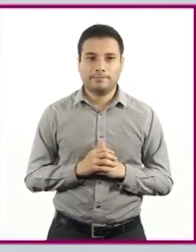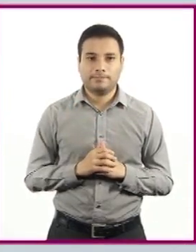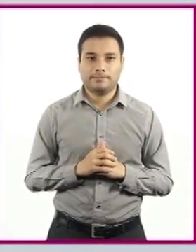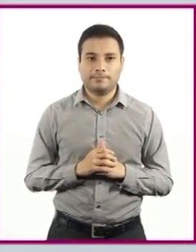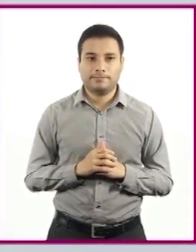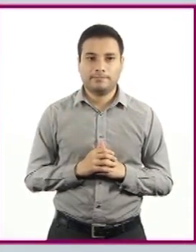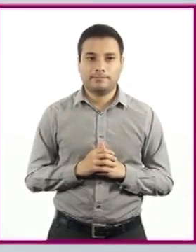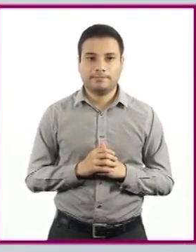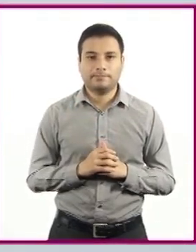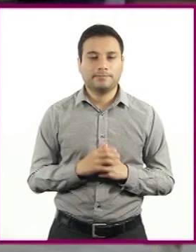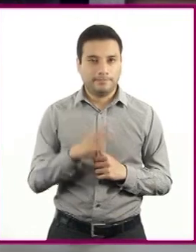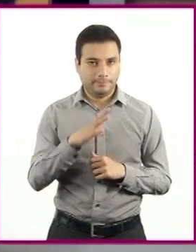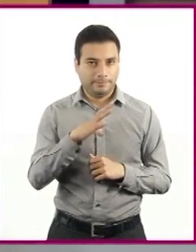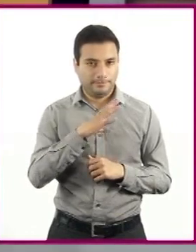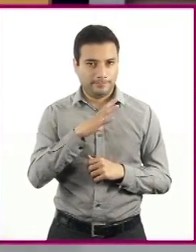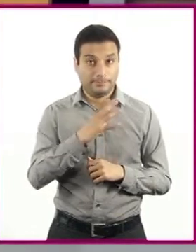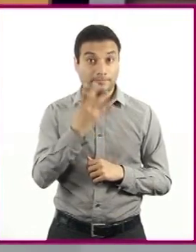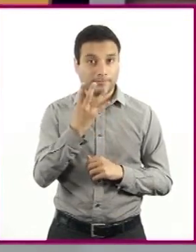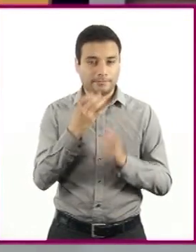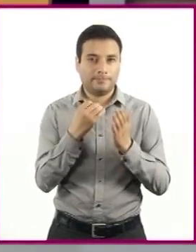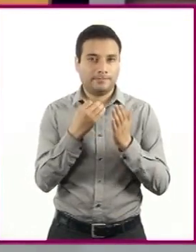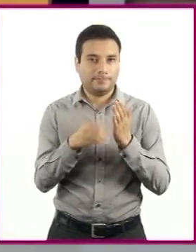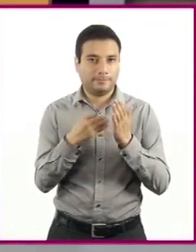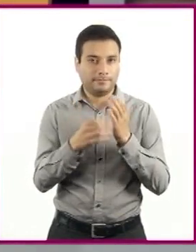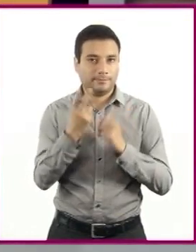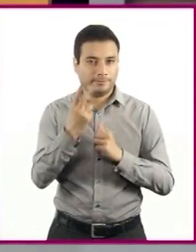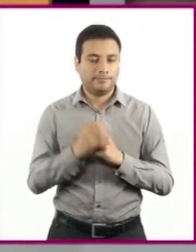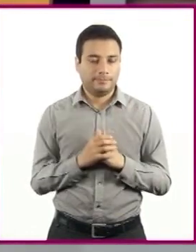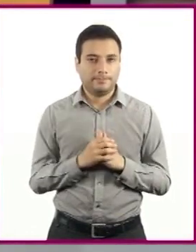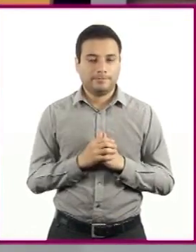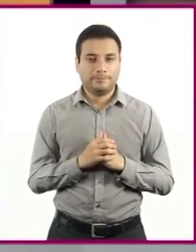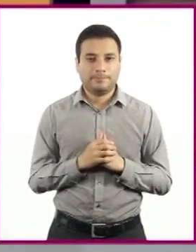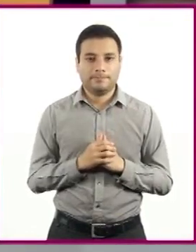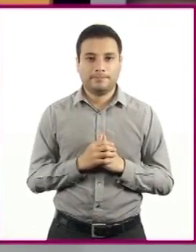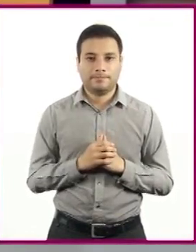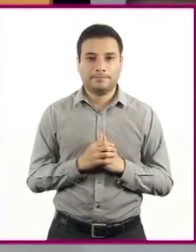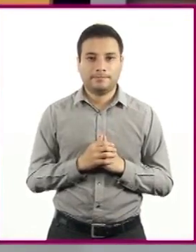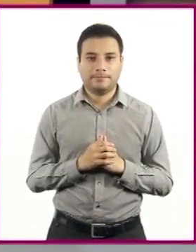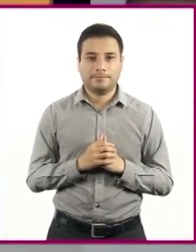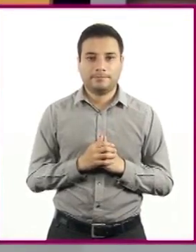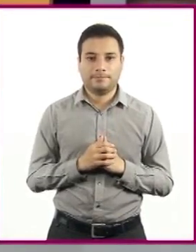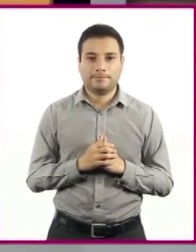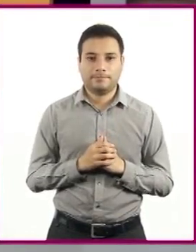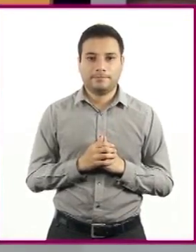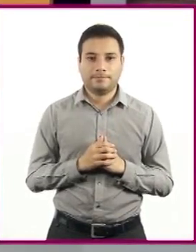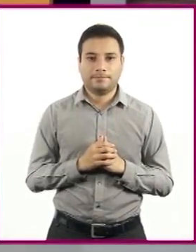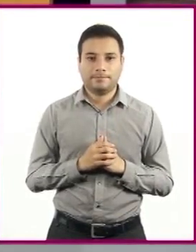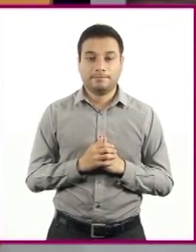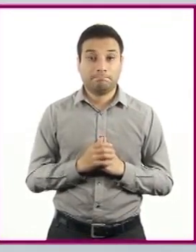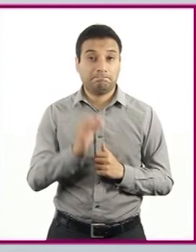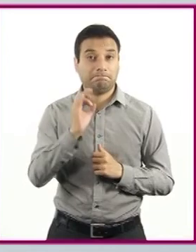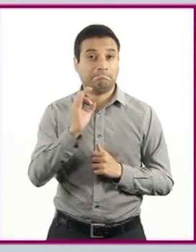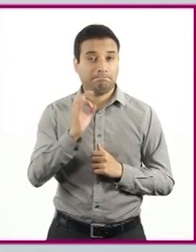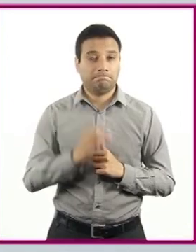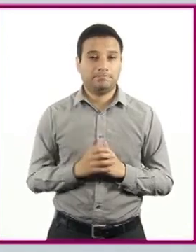llevamos 4 y los otros 2 los vamos a alinear con los del carbono.